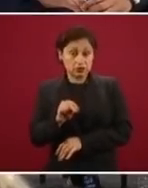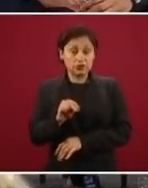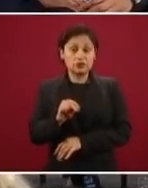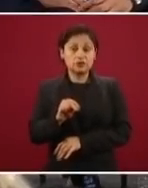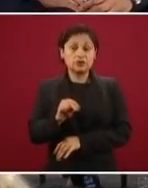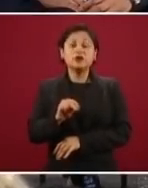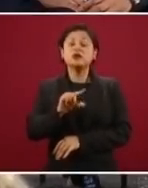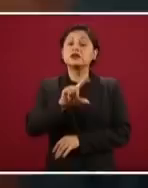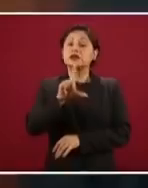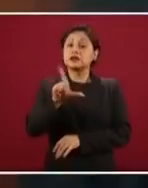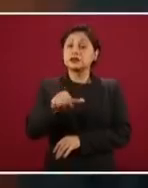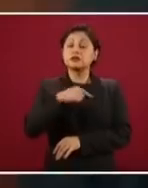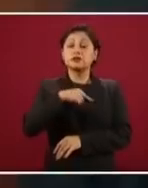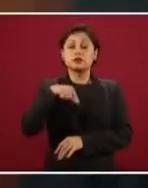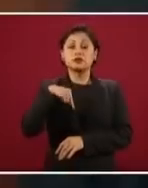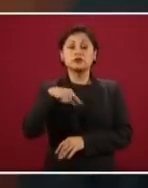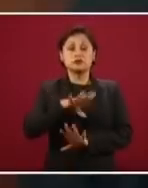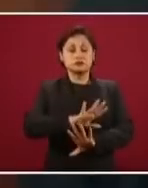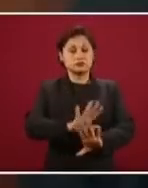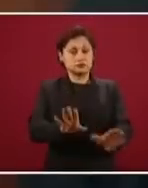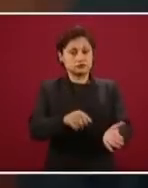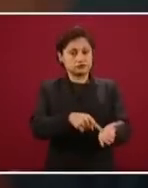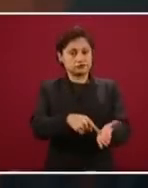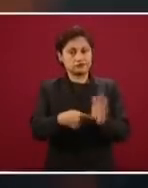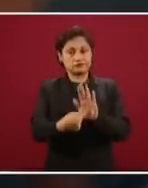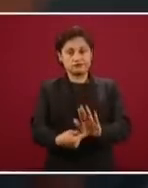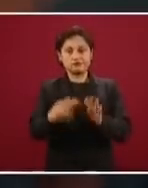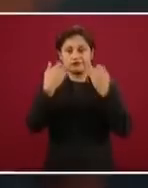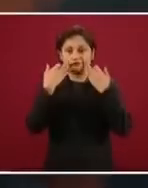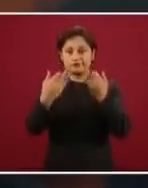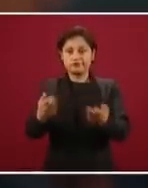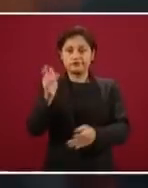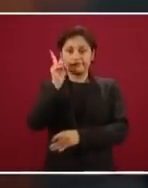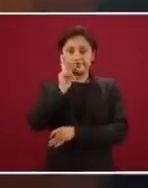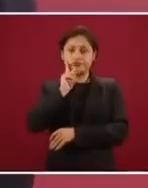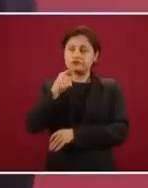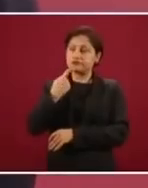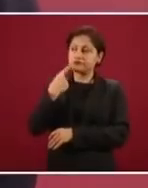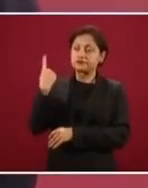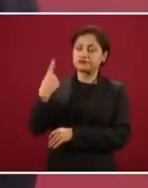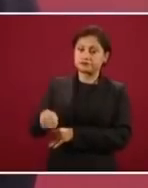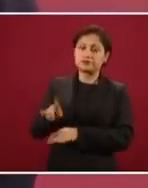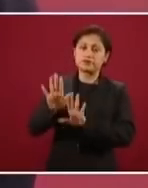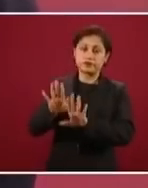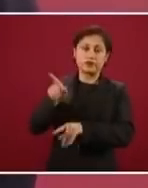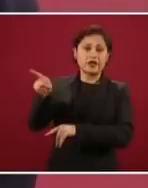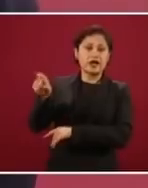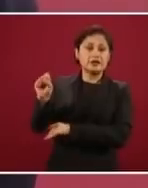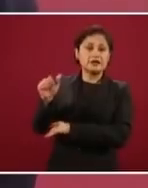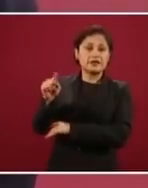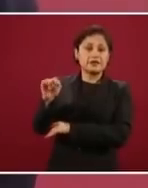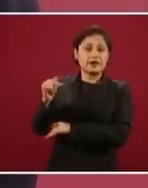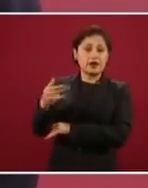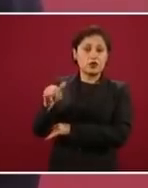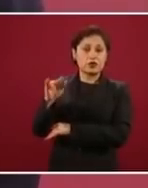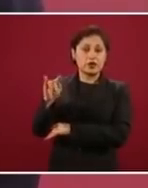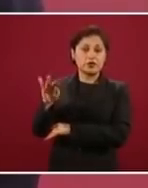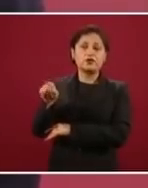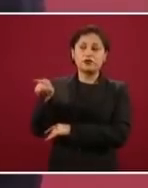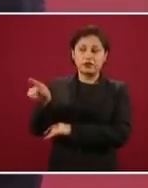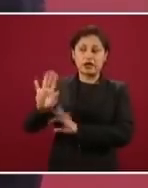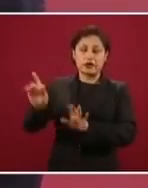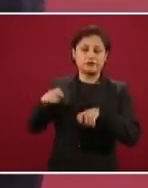pero cedes él ya tiene esta encomienda porque